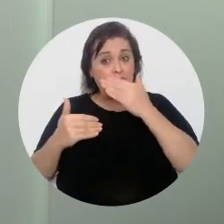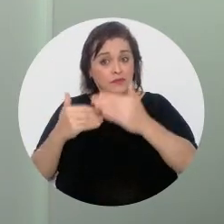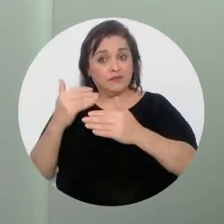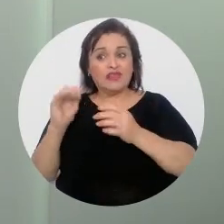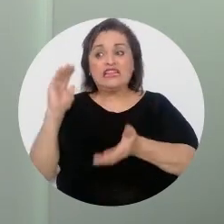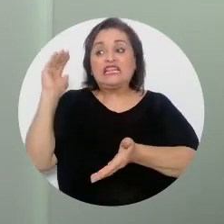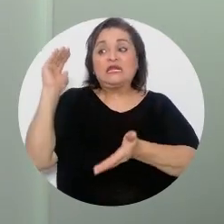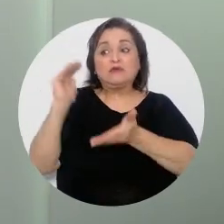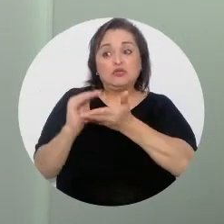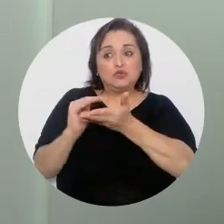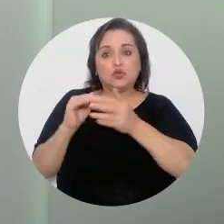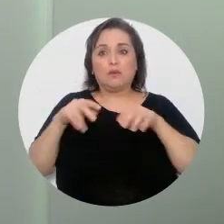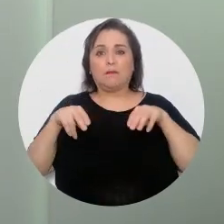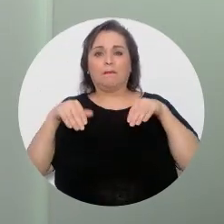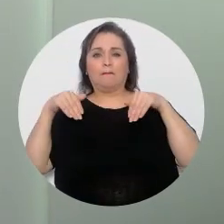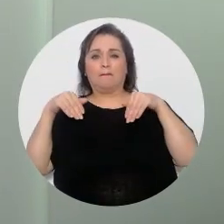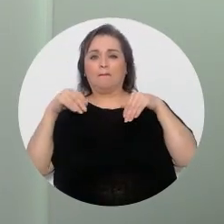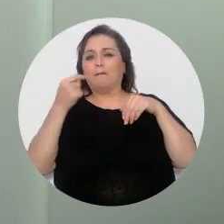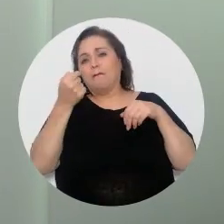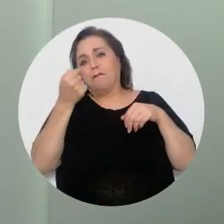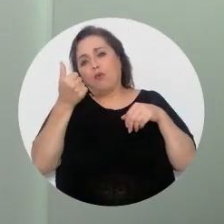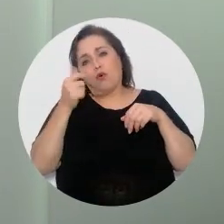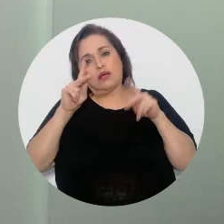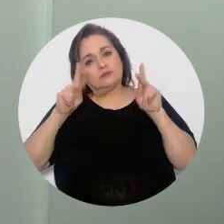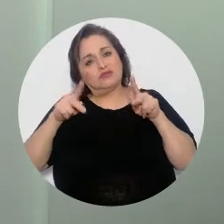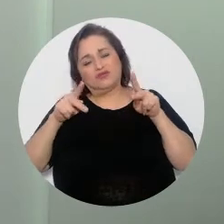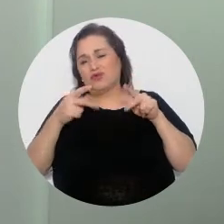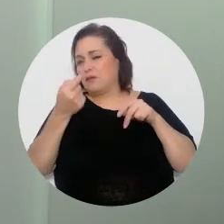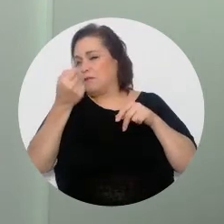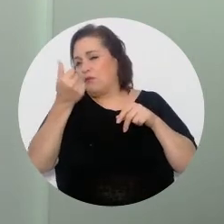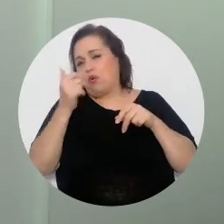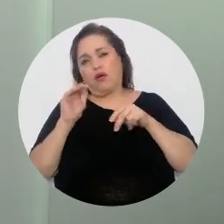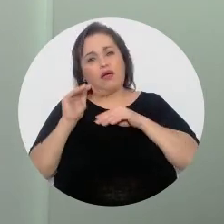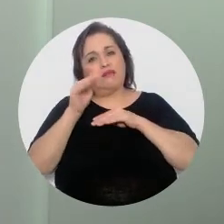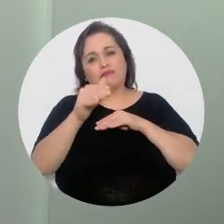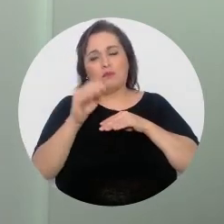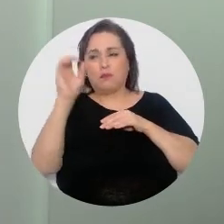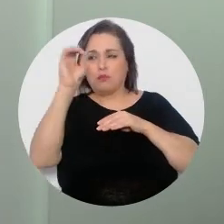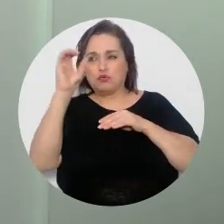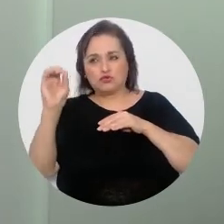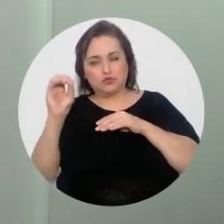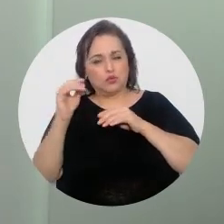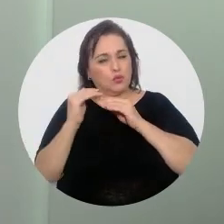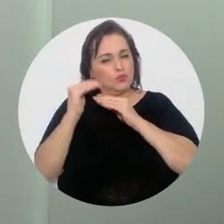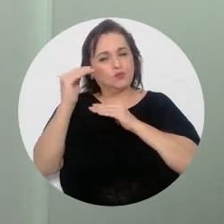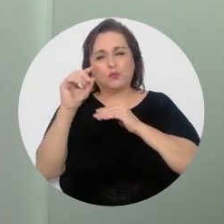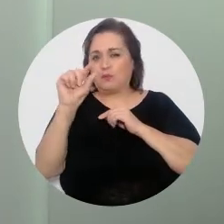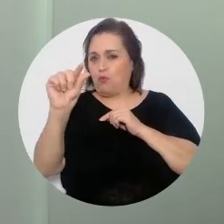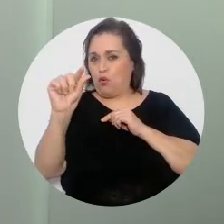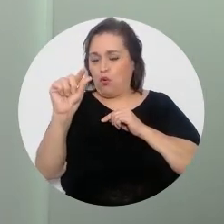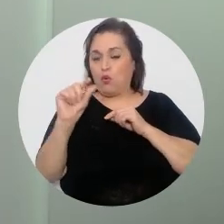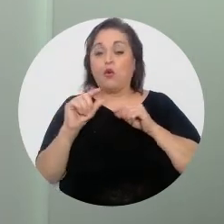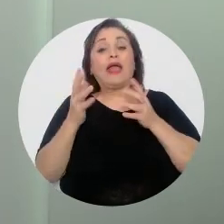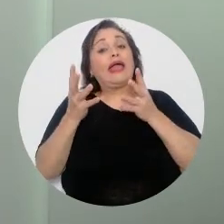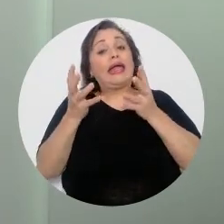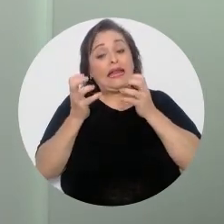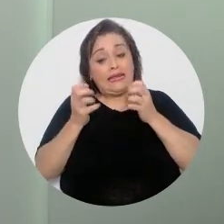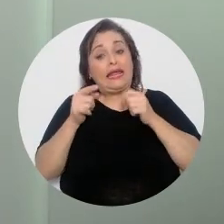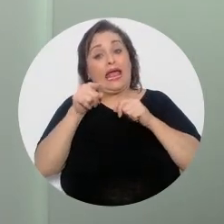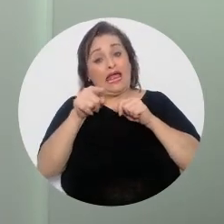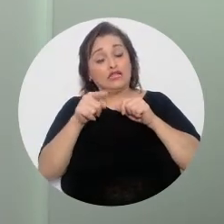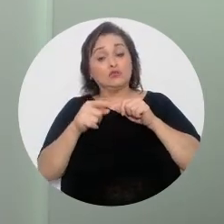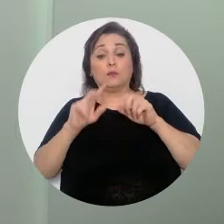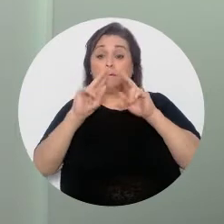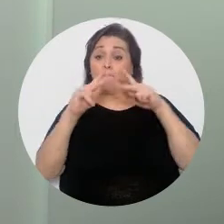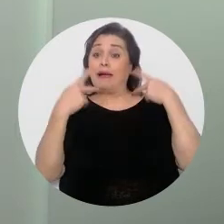una constante en la disminución del abstencionismo, era muy poca, en realidad eran un par de puntos porcentuales a lo sumo. Entonces se pretendía